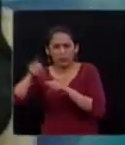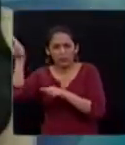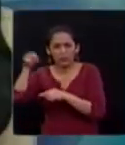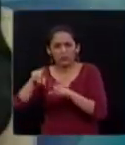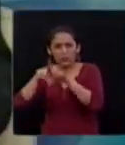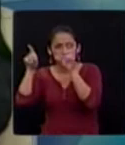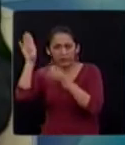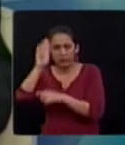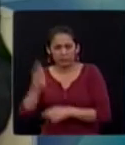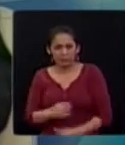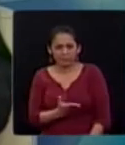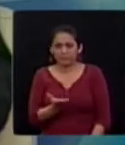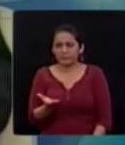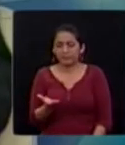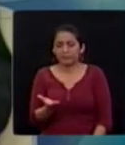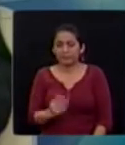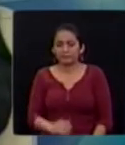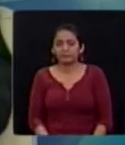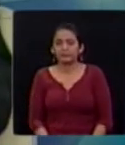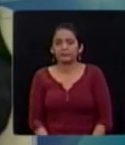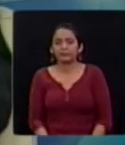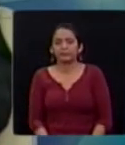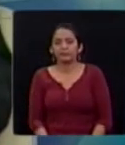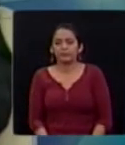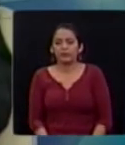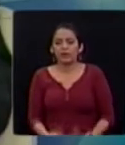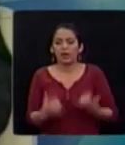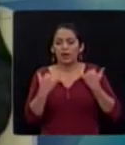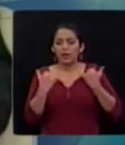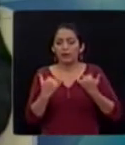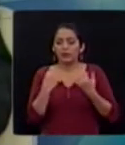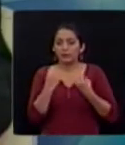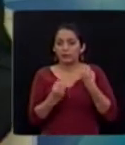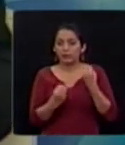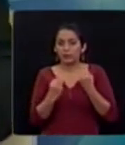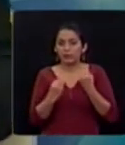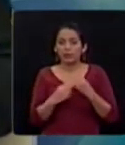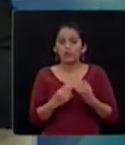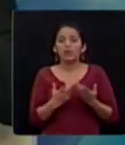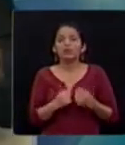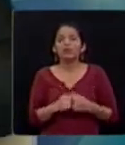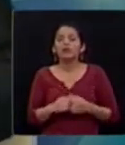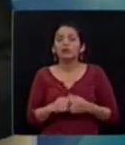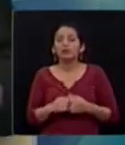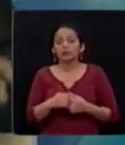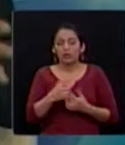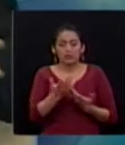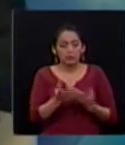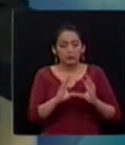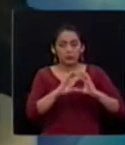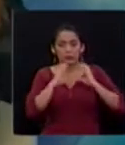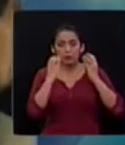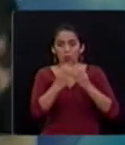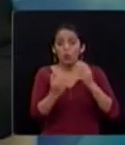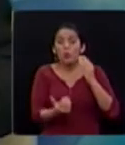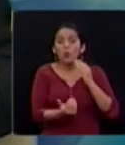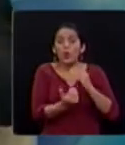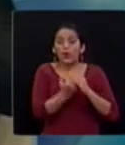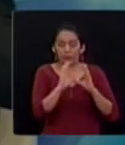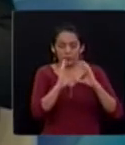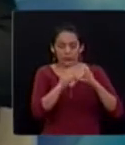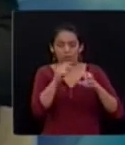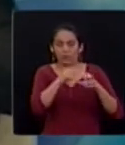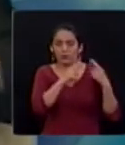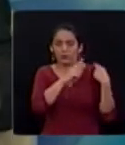ya un frente de transparencia y lucha contra la corrupción. ¿Cómo ve usted a los integrantes de este frente